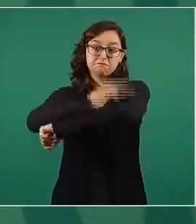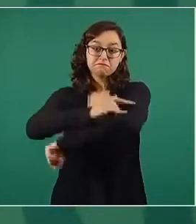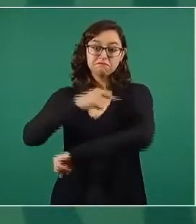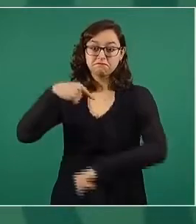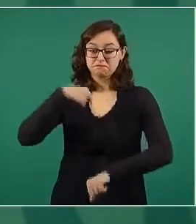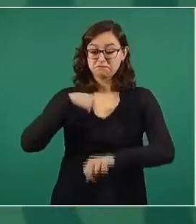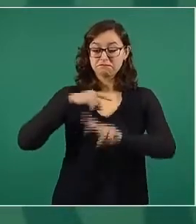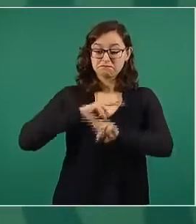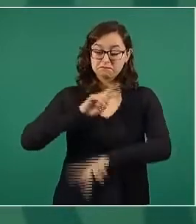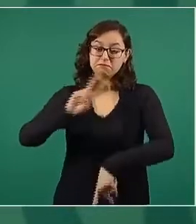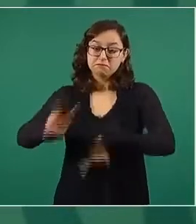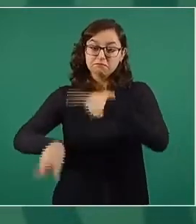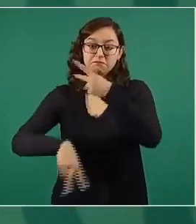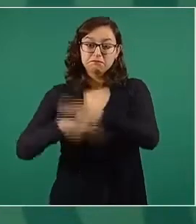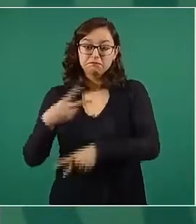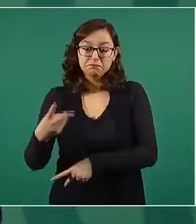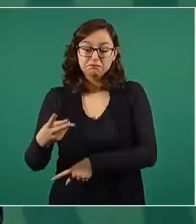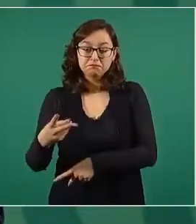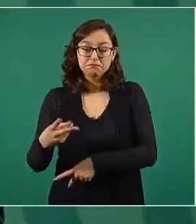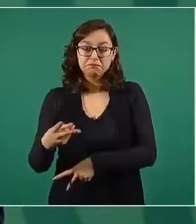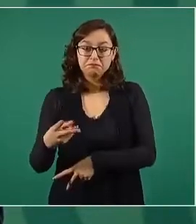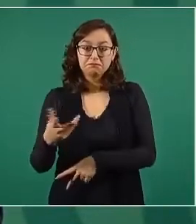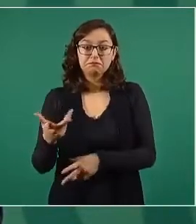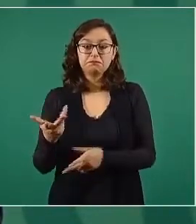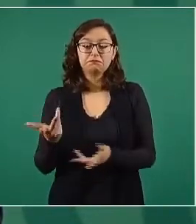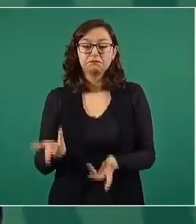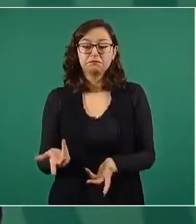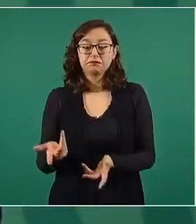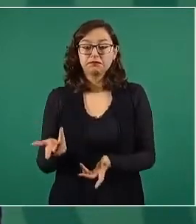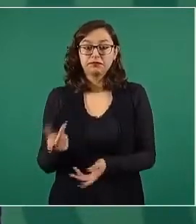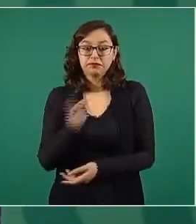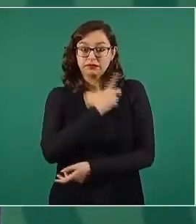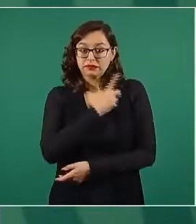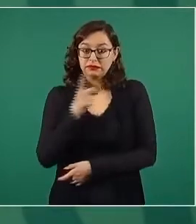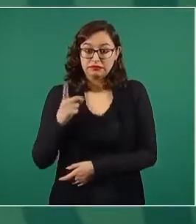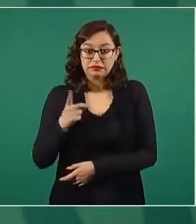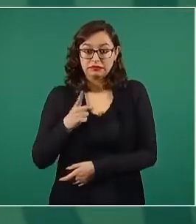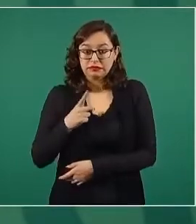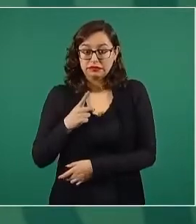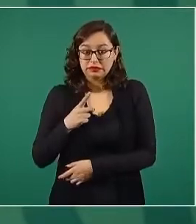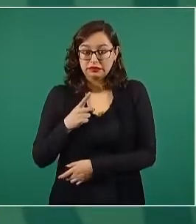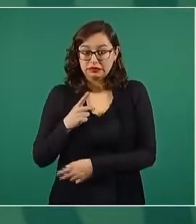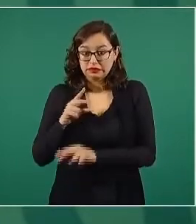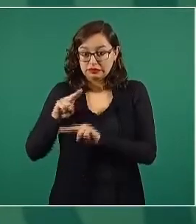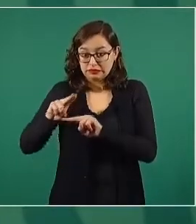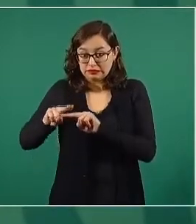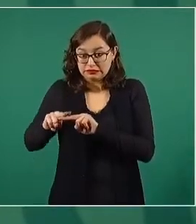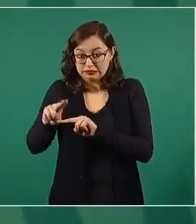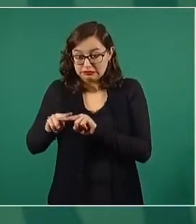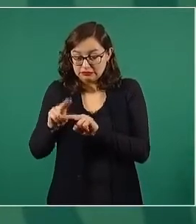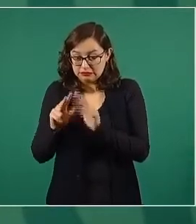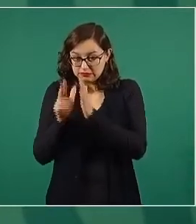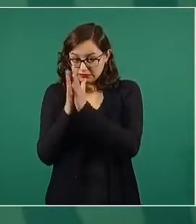y tenía yo que sentarme en una esquina a leer un libro